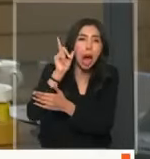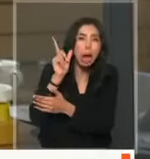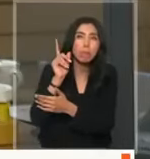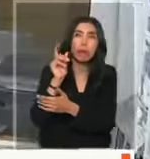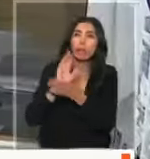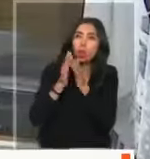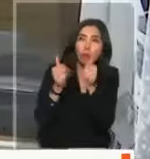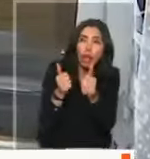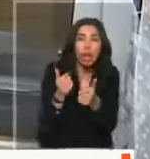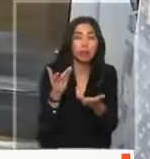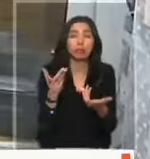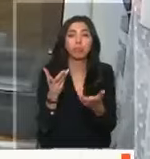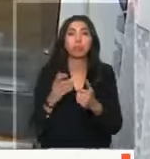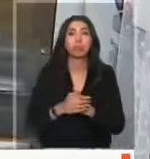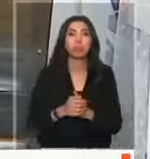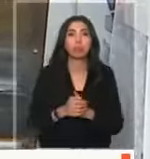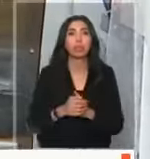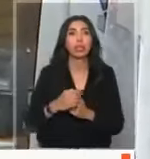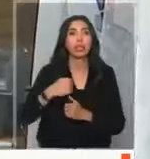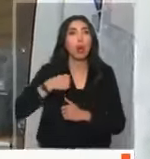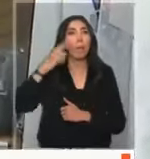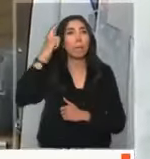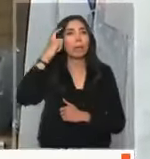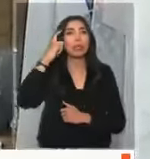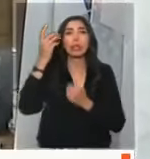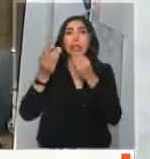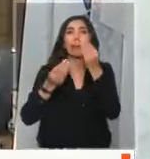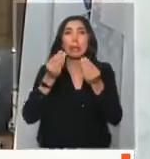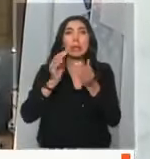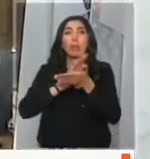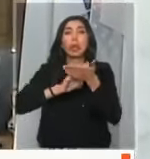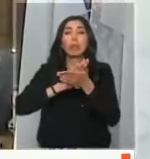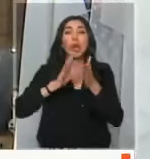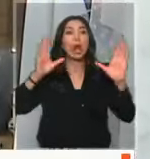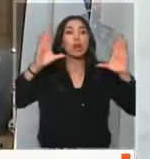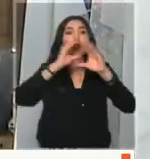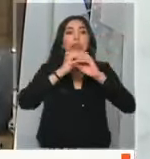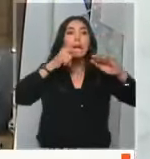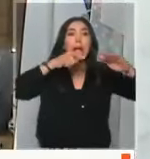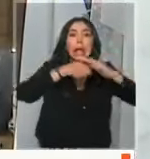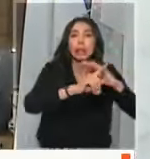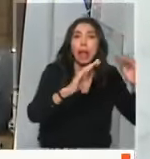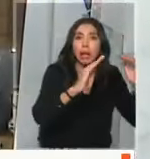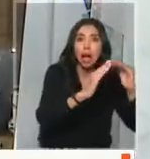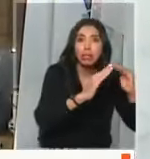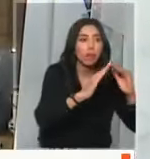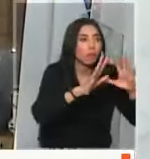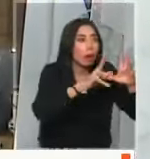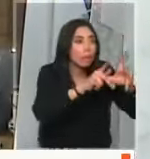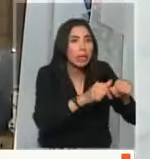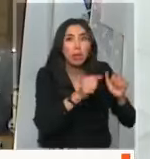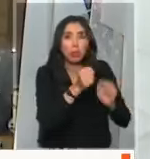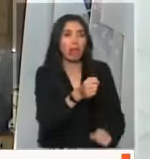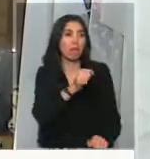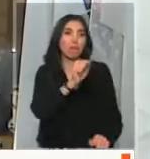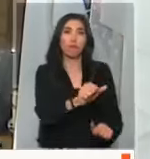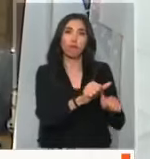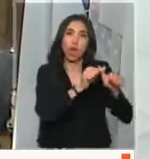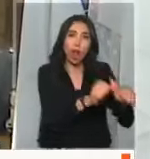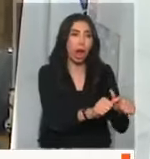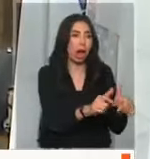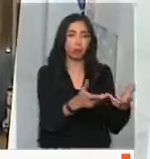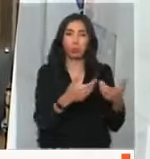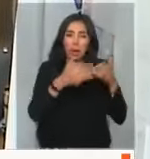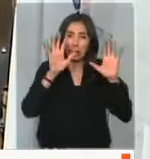ok. Pero me imagino qué pasaría si entran a una casa un día de la noche con familia, con niños. Pueden violar, pueden hacer lo que quieran,